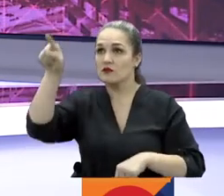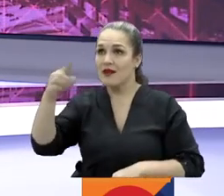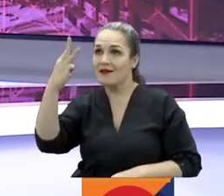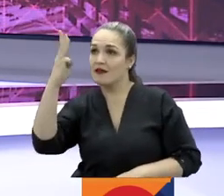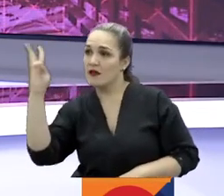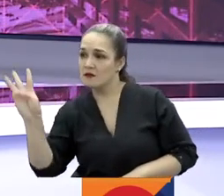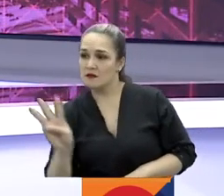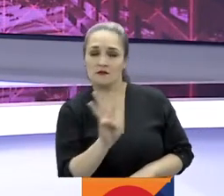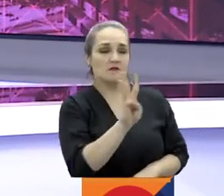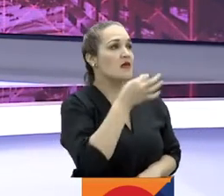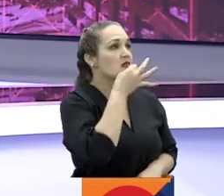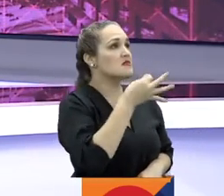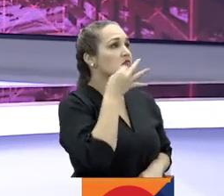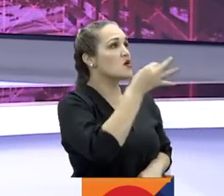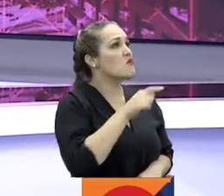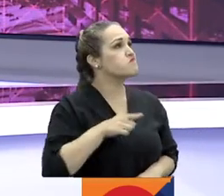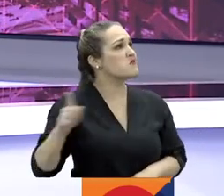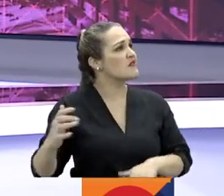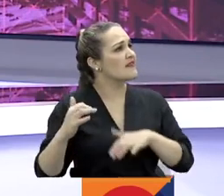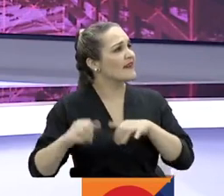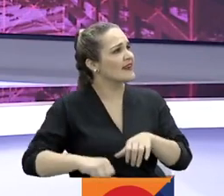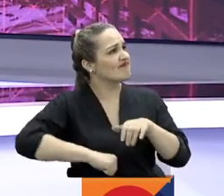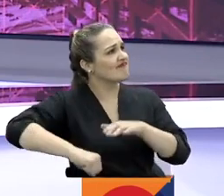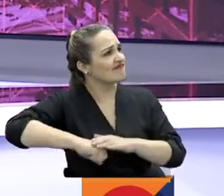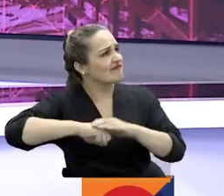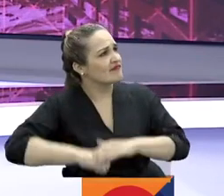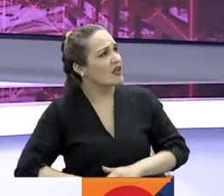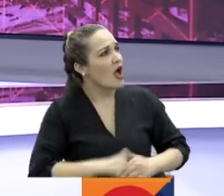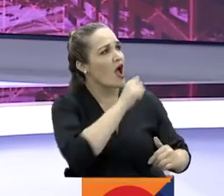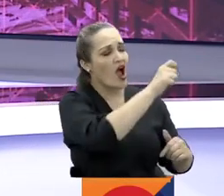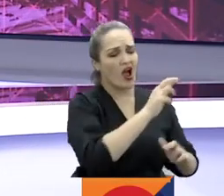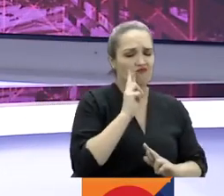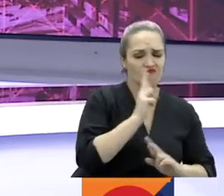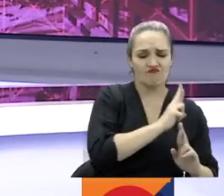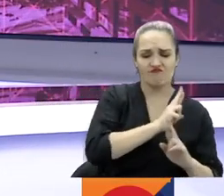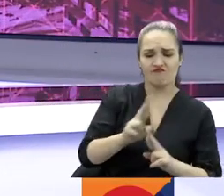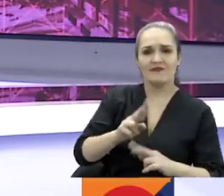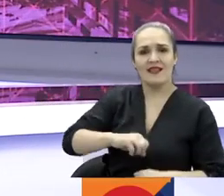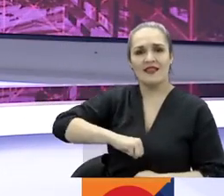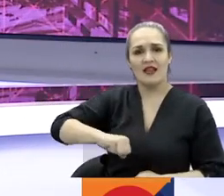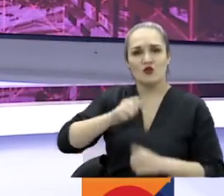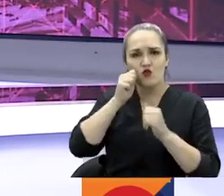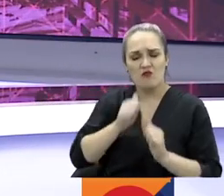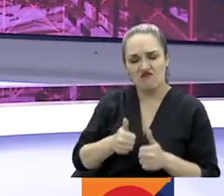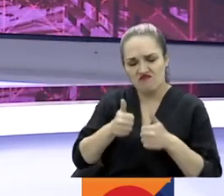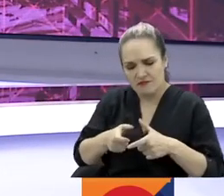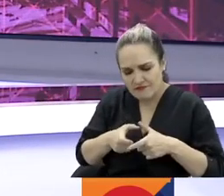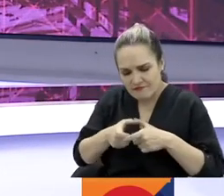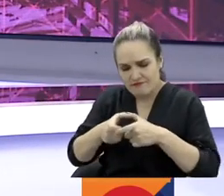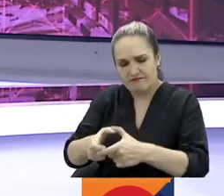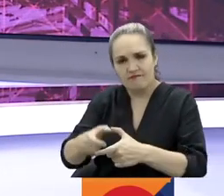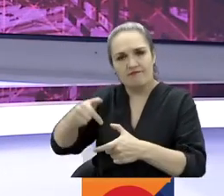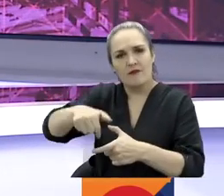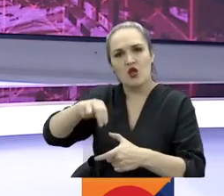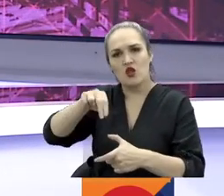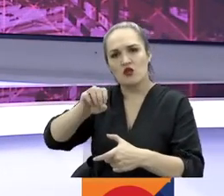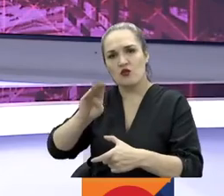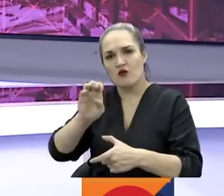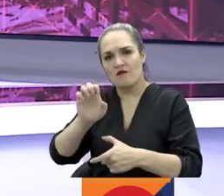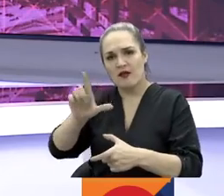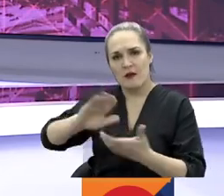galardón en oslo la capital Noruega durante su discurso defendieron la labor de la sociedad civil y rechazaron la guerra además